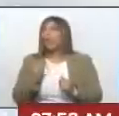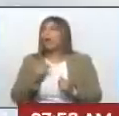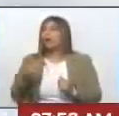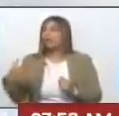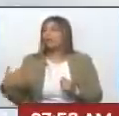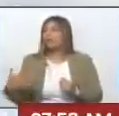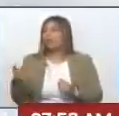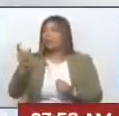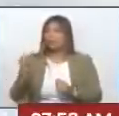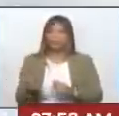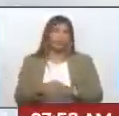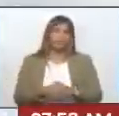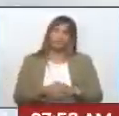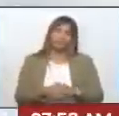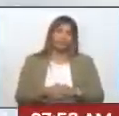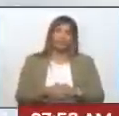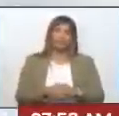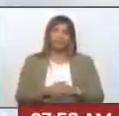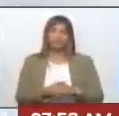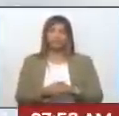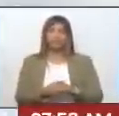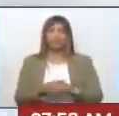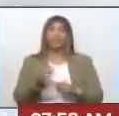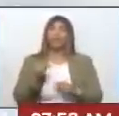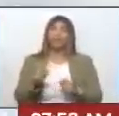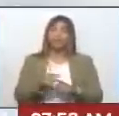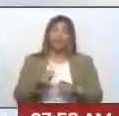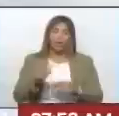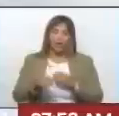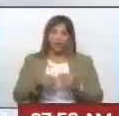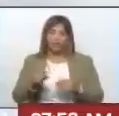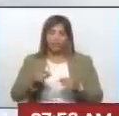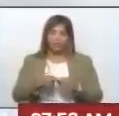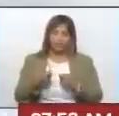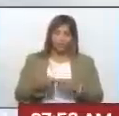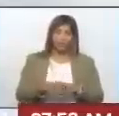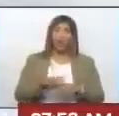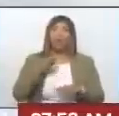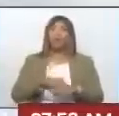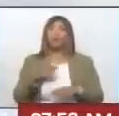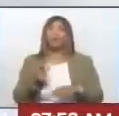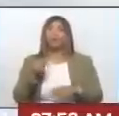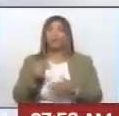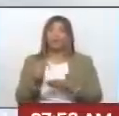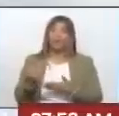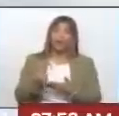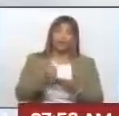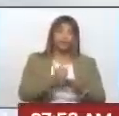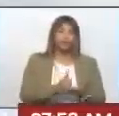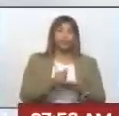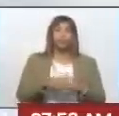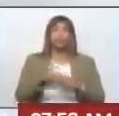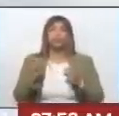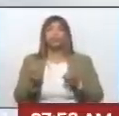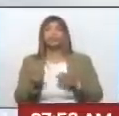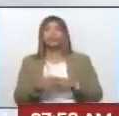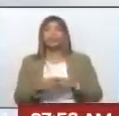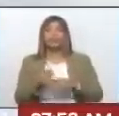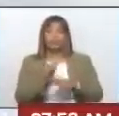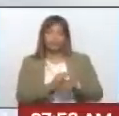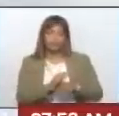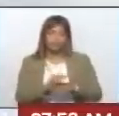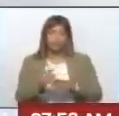funcionario. Y es una represalia porque él ayudó en el tema de la